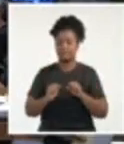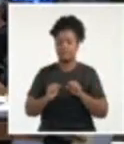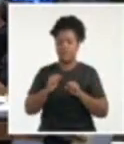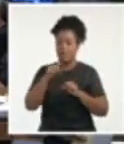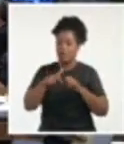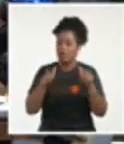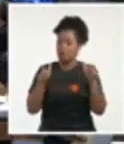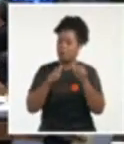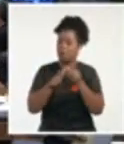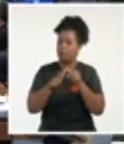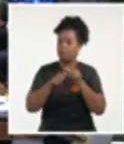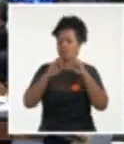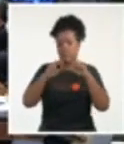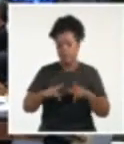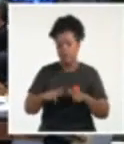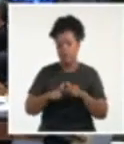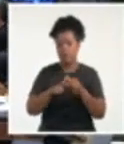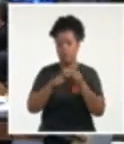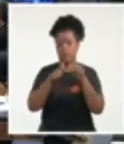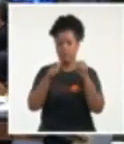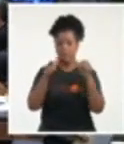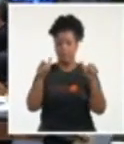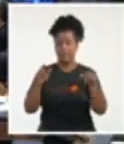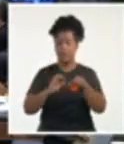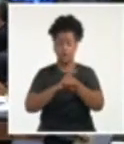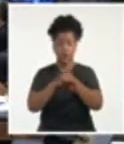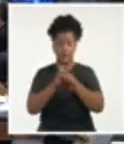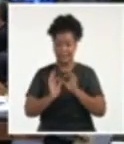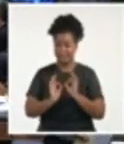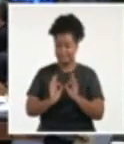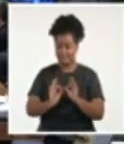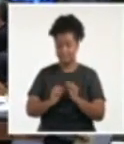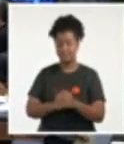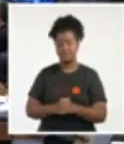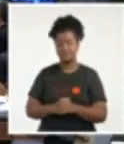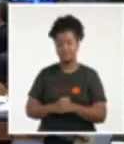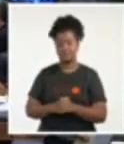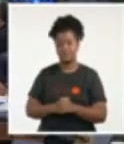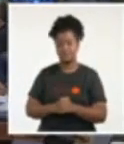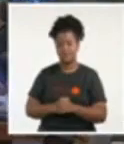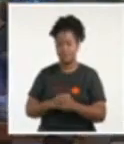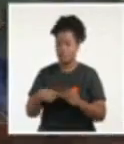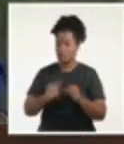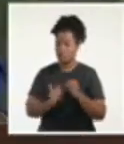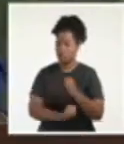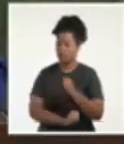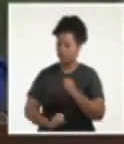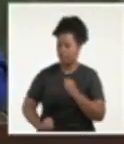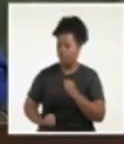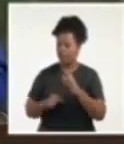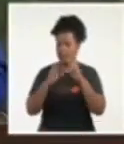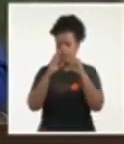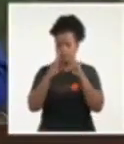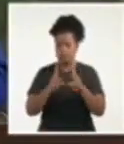al pico pandémico con eficiencia, con indicadores